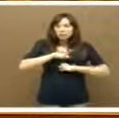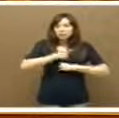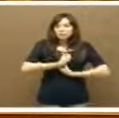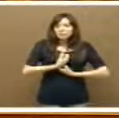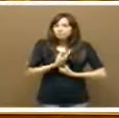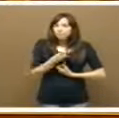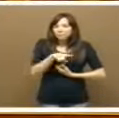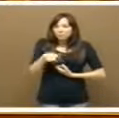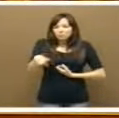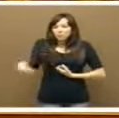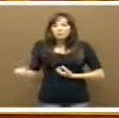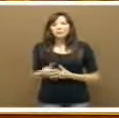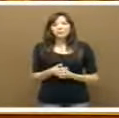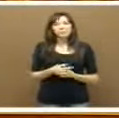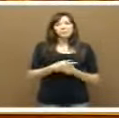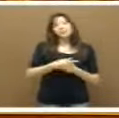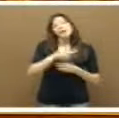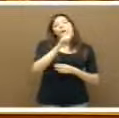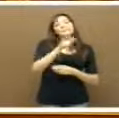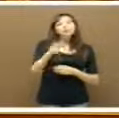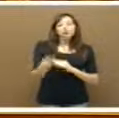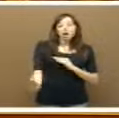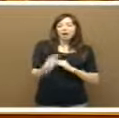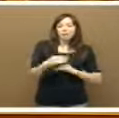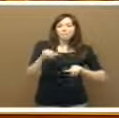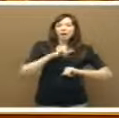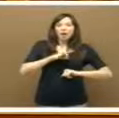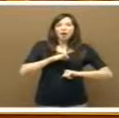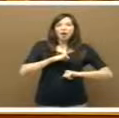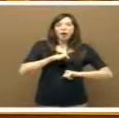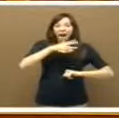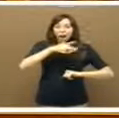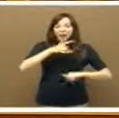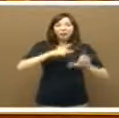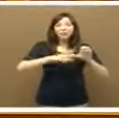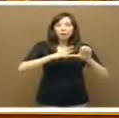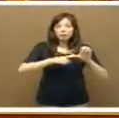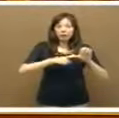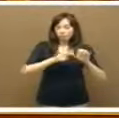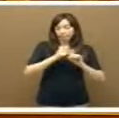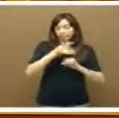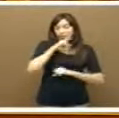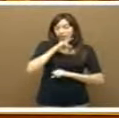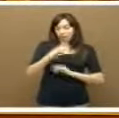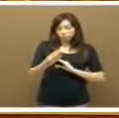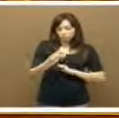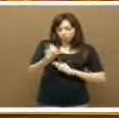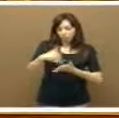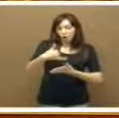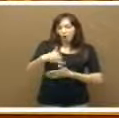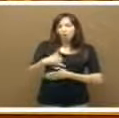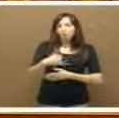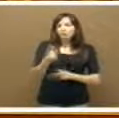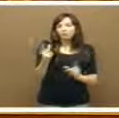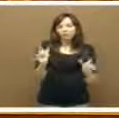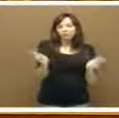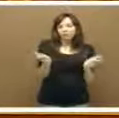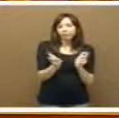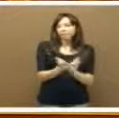El número de extremeños que agotan sus prestaciones, las magras prestaciones que tenemos en este sistema de protección social, pues también se van agotando y aumenta